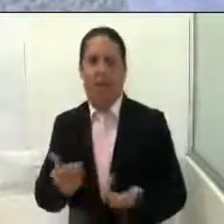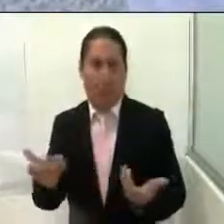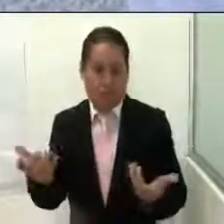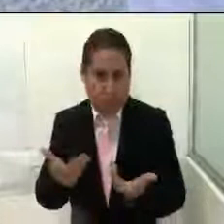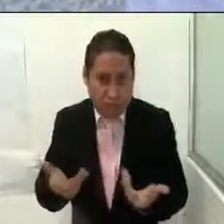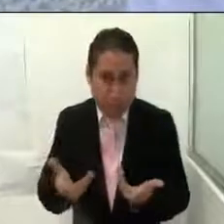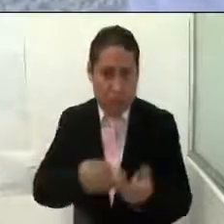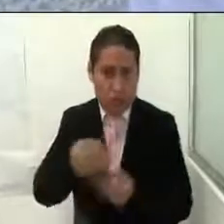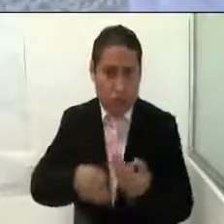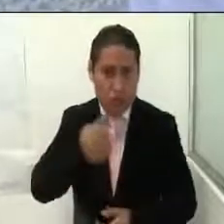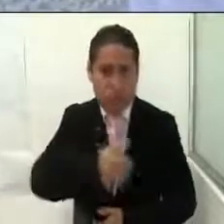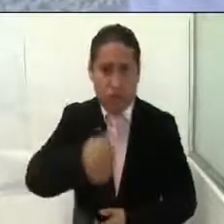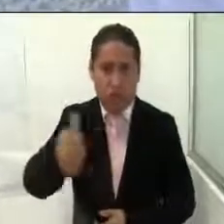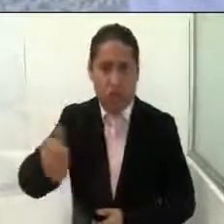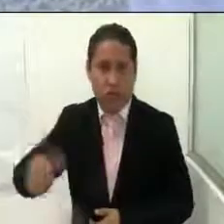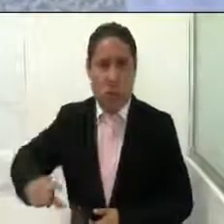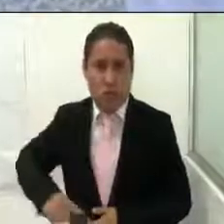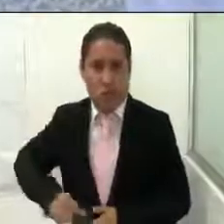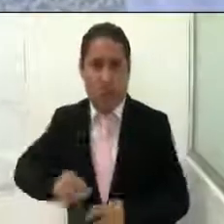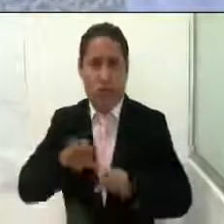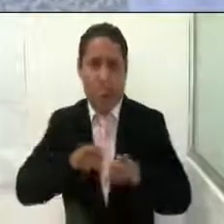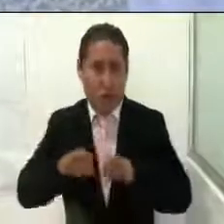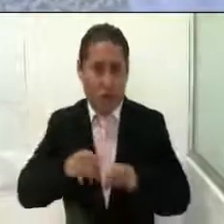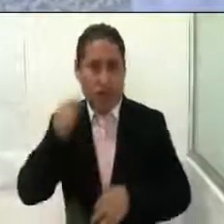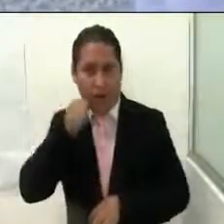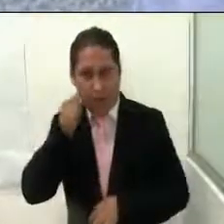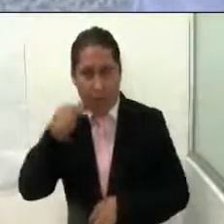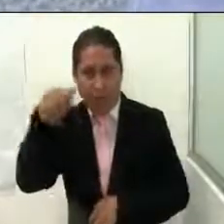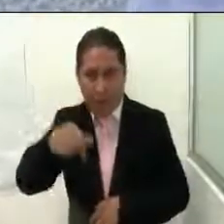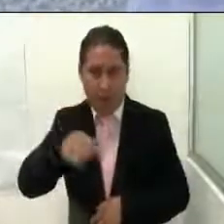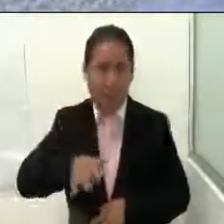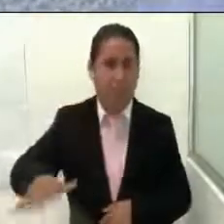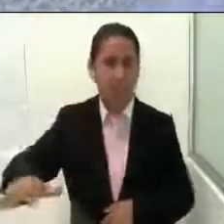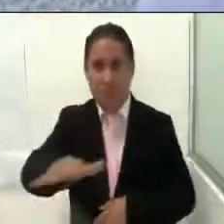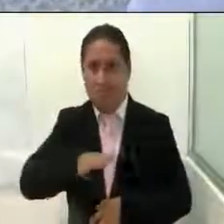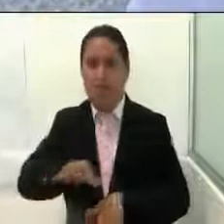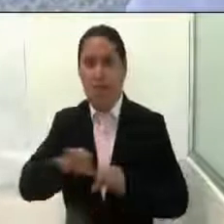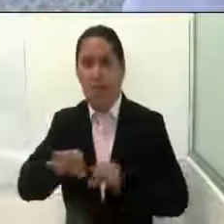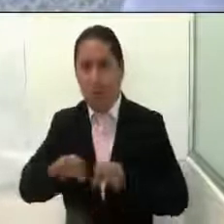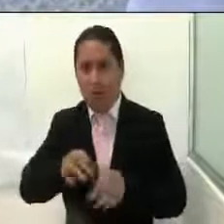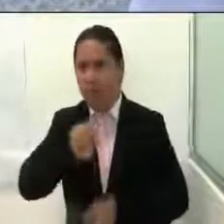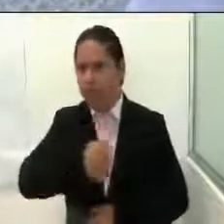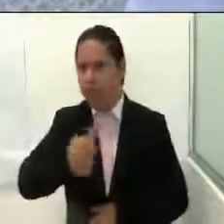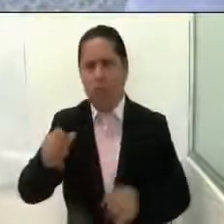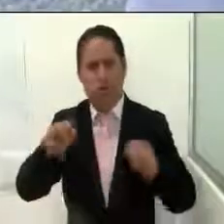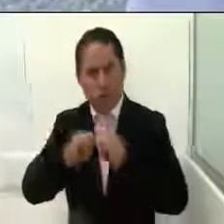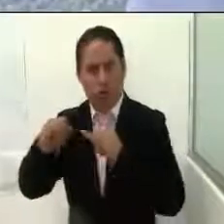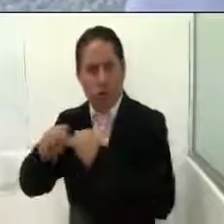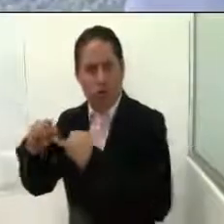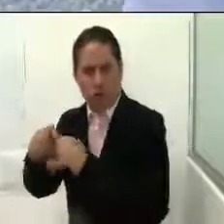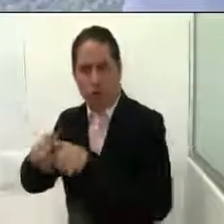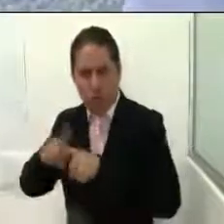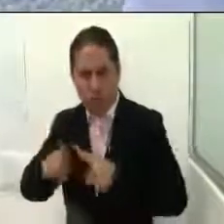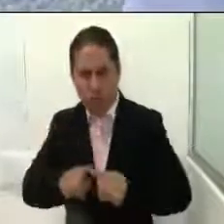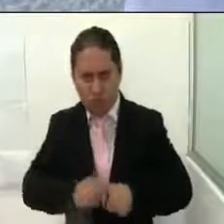funcionarios que estaban que están relacionados en esta tarea de repito pues son son varias dependencias es el